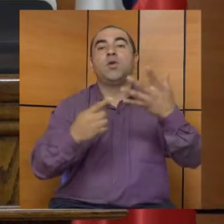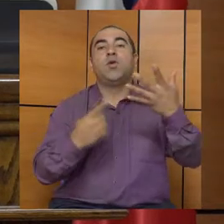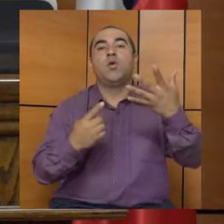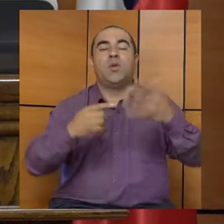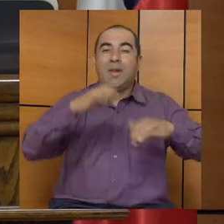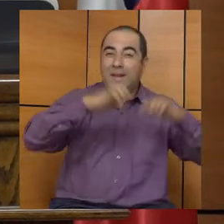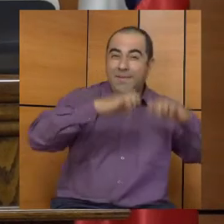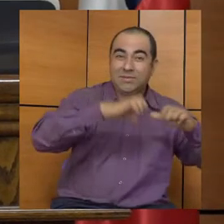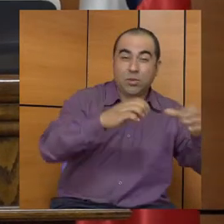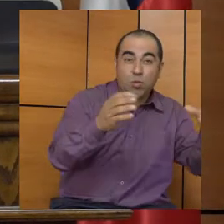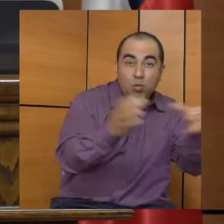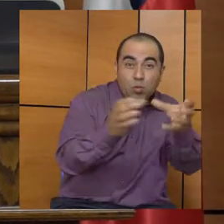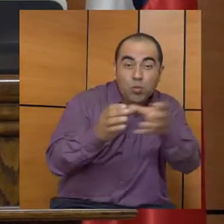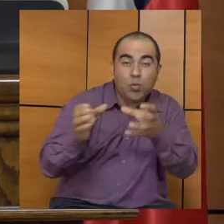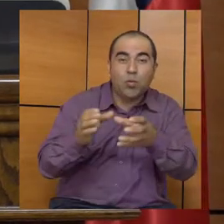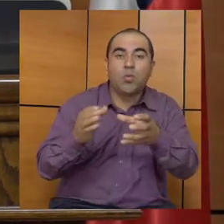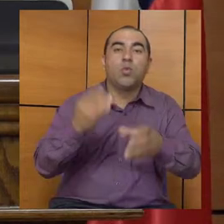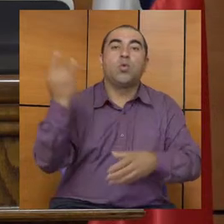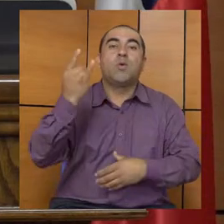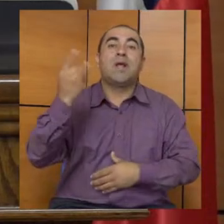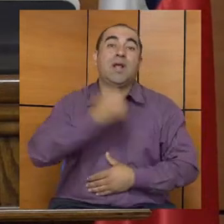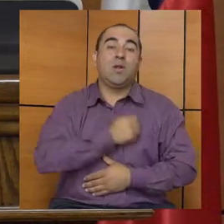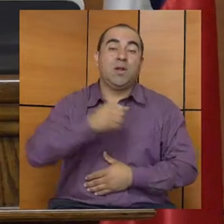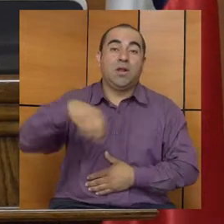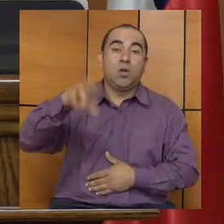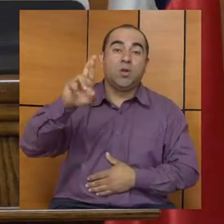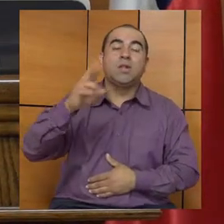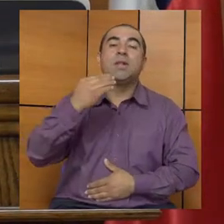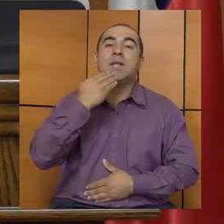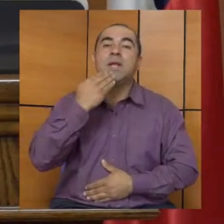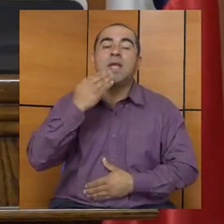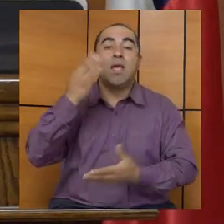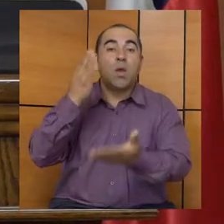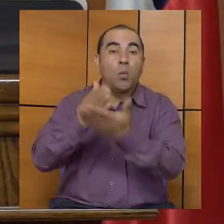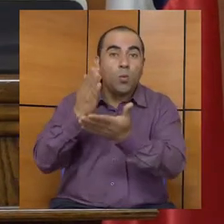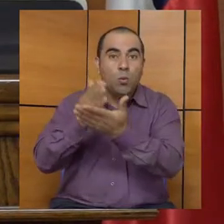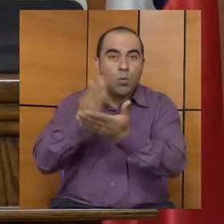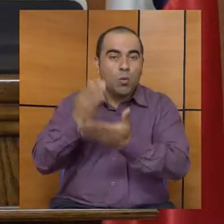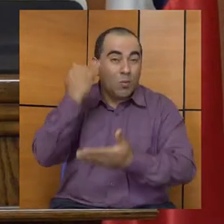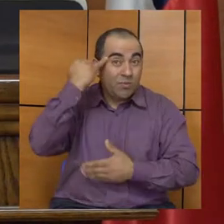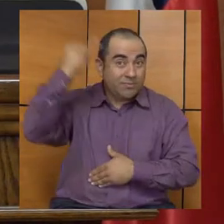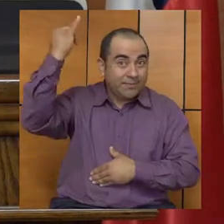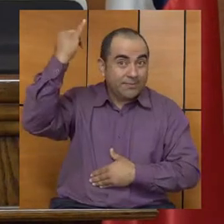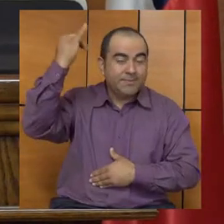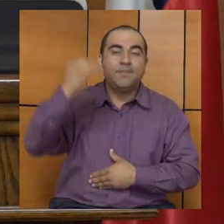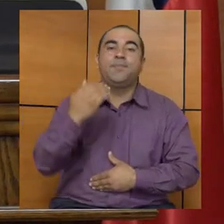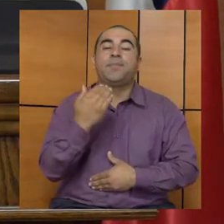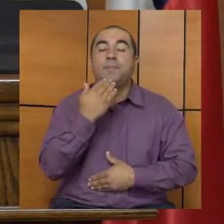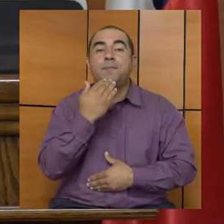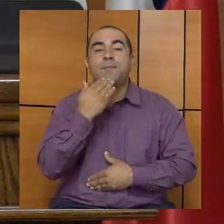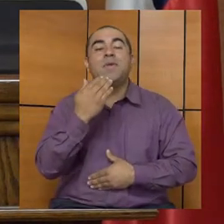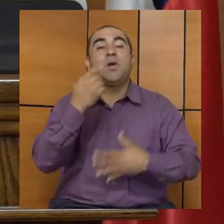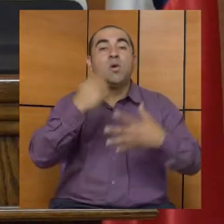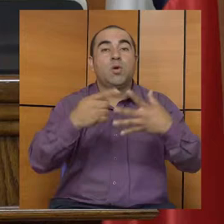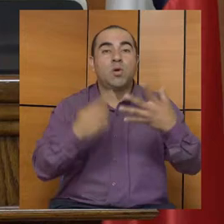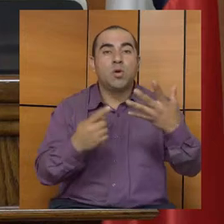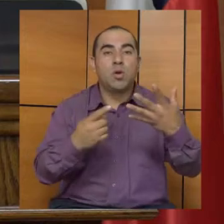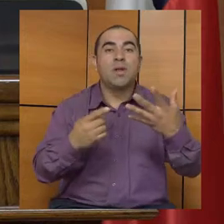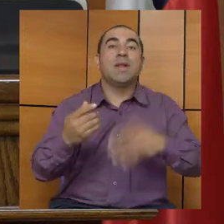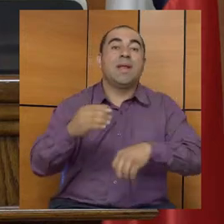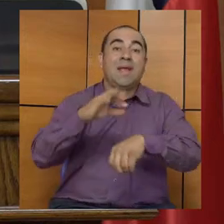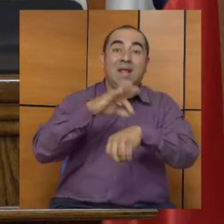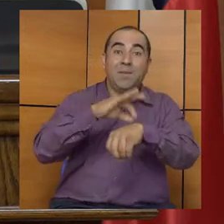Empresariales, tenemos a la Universidad Católica del Norte a través de la Escuela de Ingeniería y la Facultad de